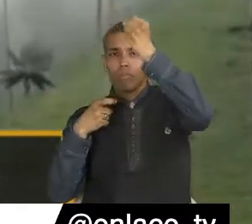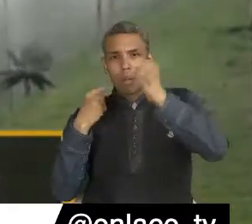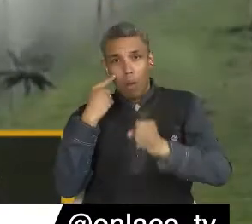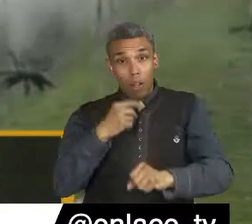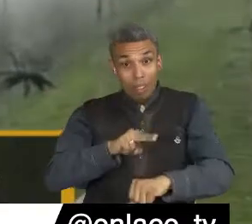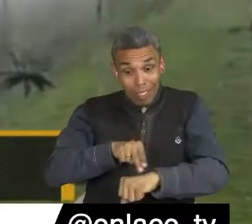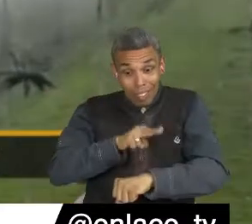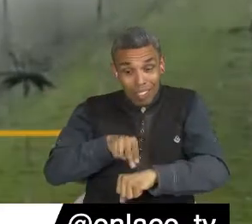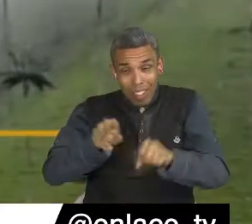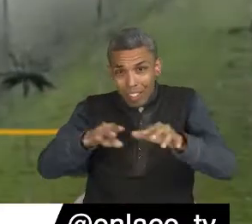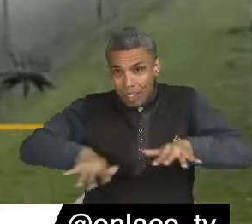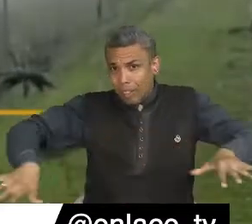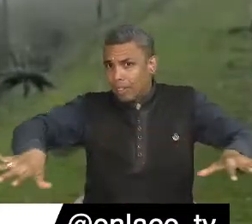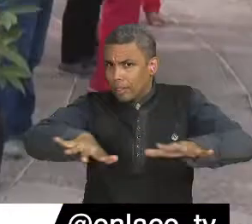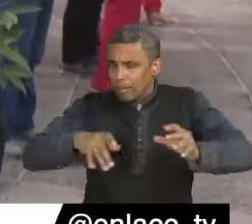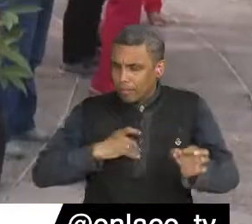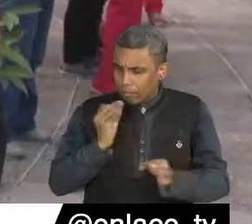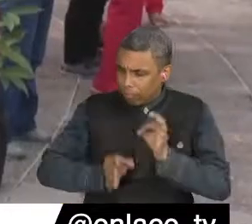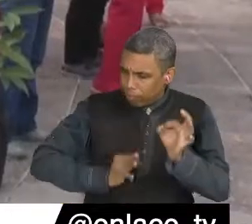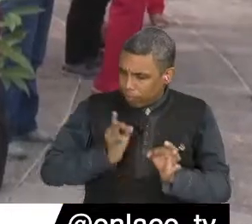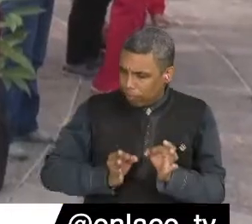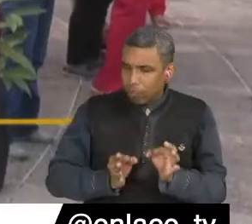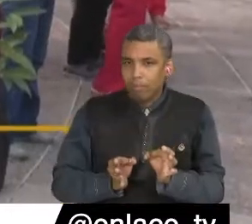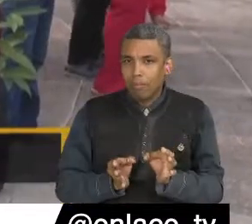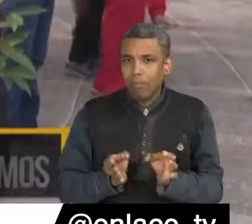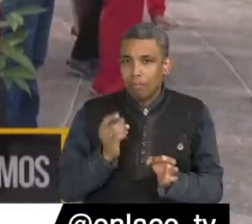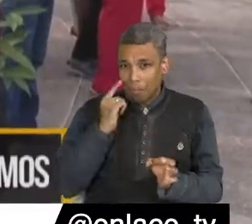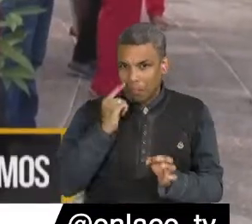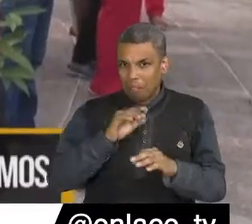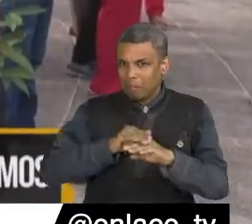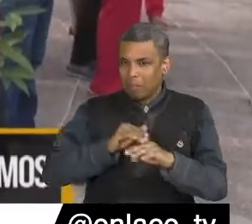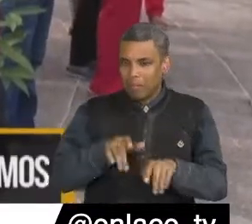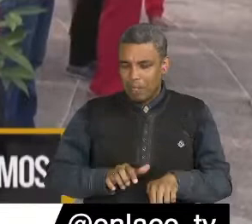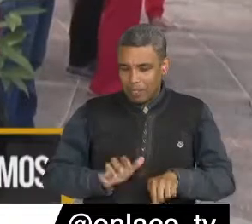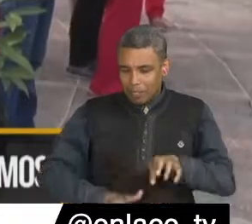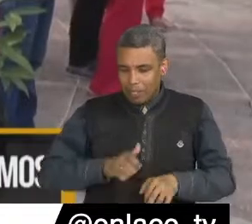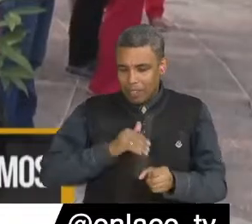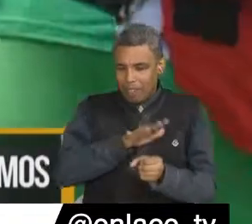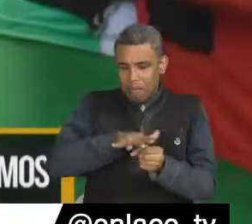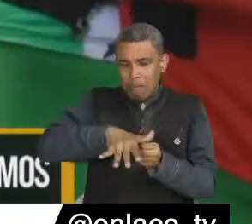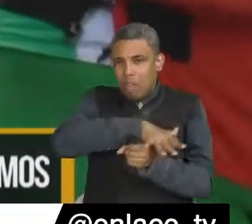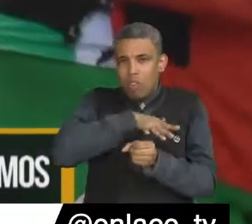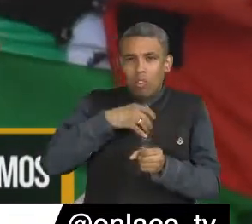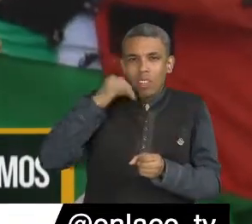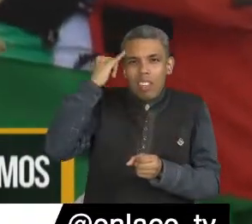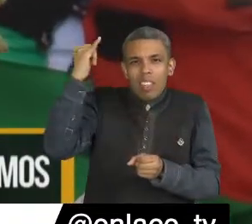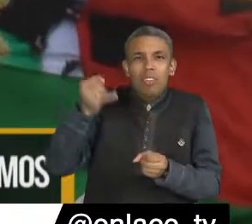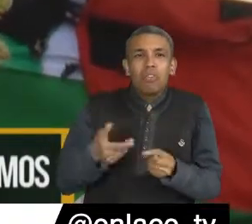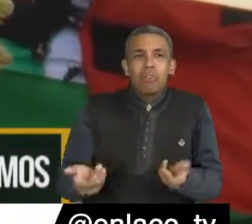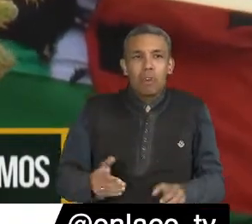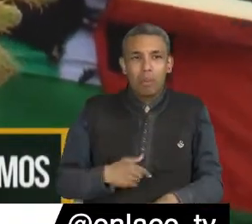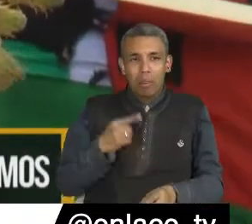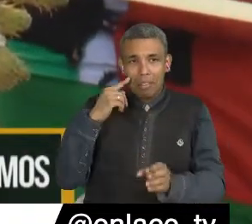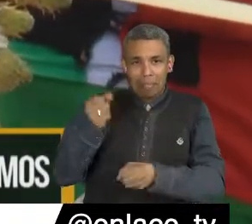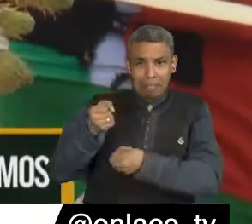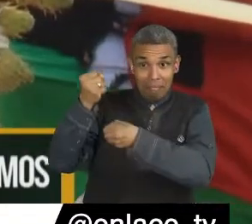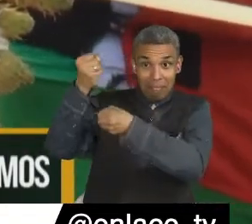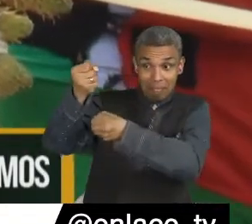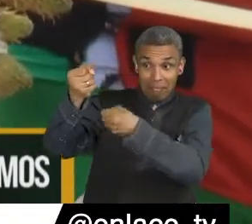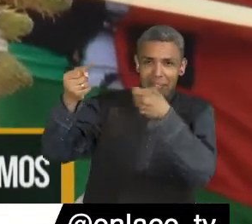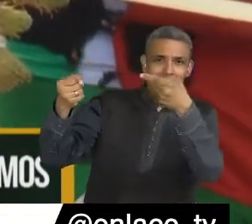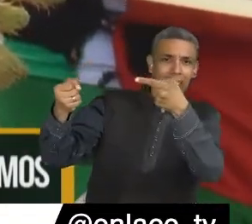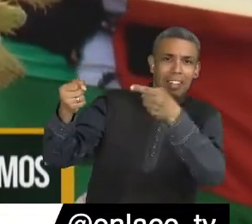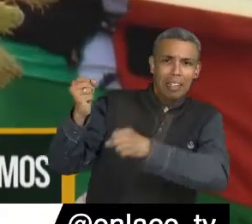domingo de Ramos a las 8 de la mañana en el Parque Camilo Torres, la Secretaría de Medio Ambiente estará regalando plantas ornamentales que la comunidad